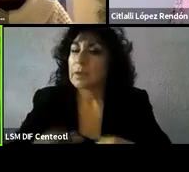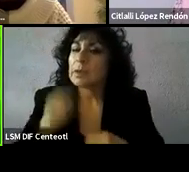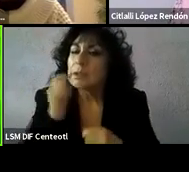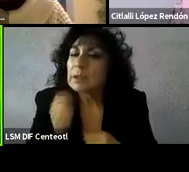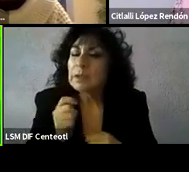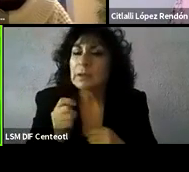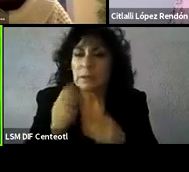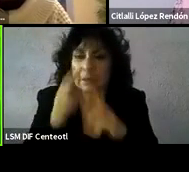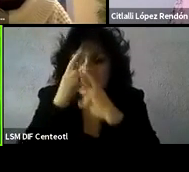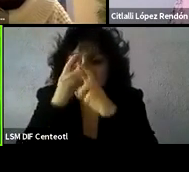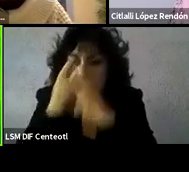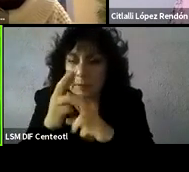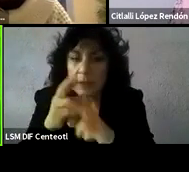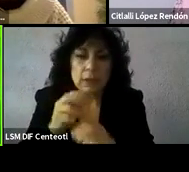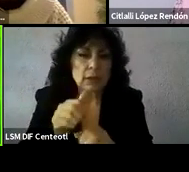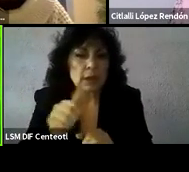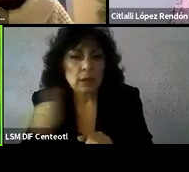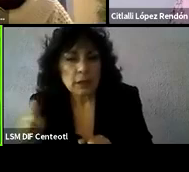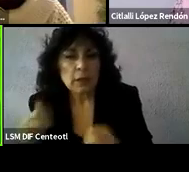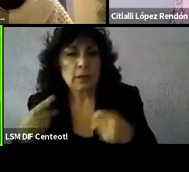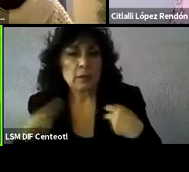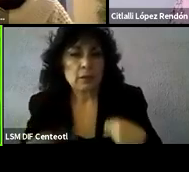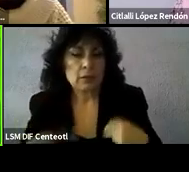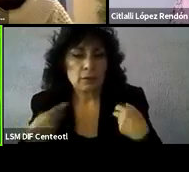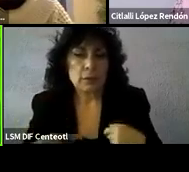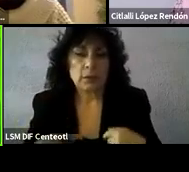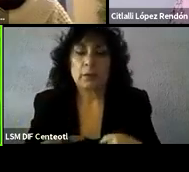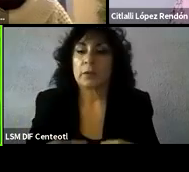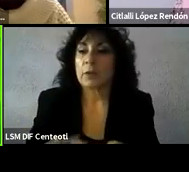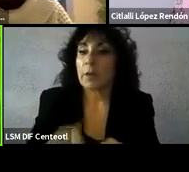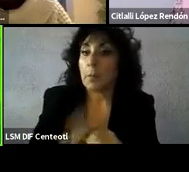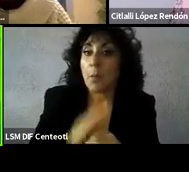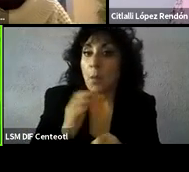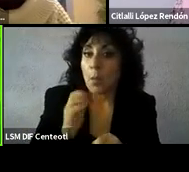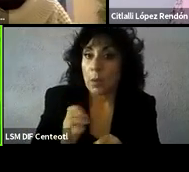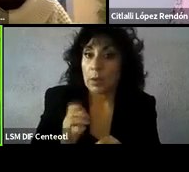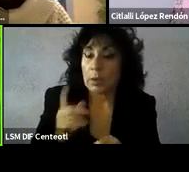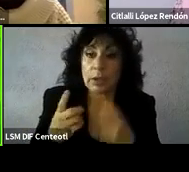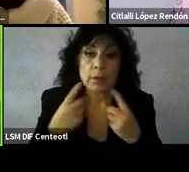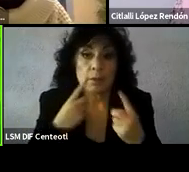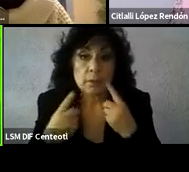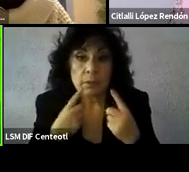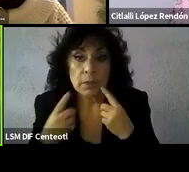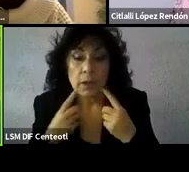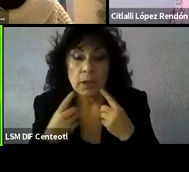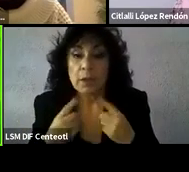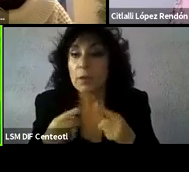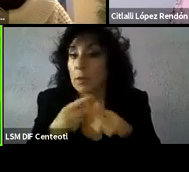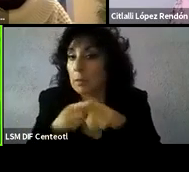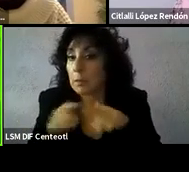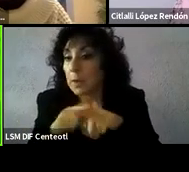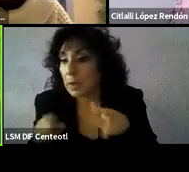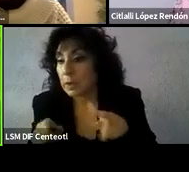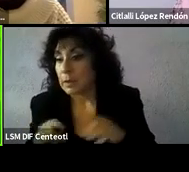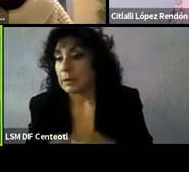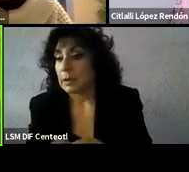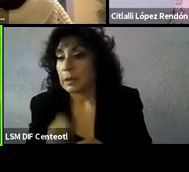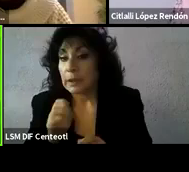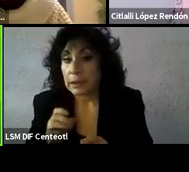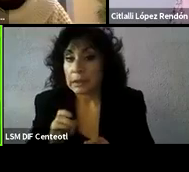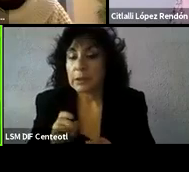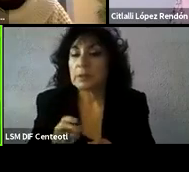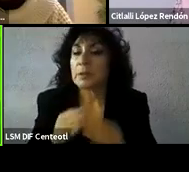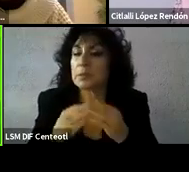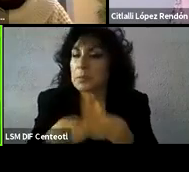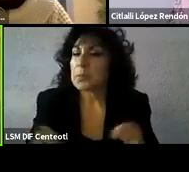que en ese sentido se da un diálogo de manera muy diferente, ¿no? Esa es una cosa por un lado.